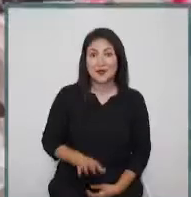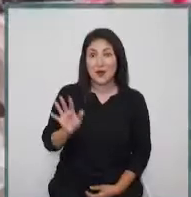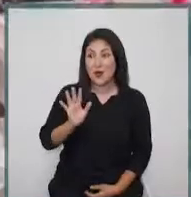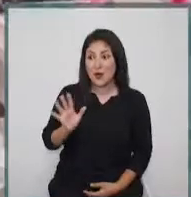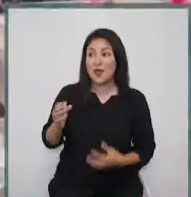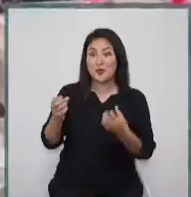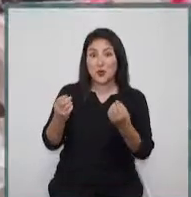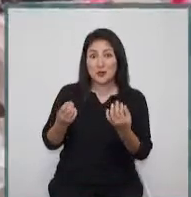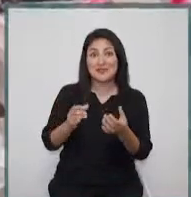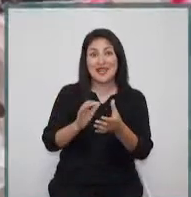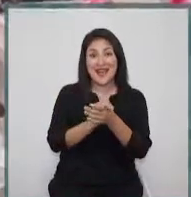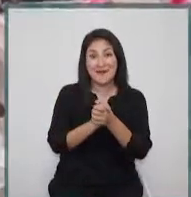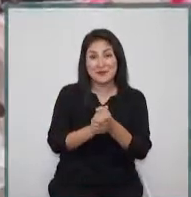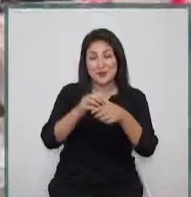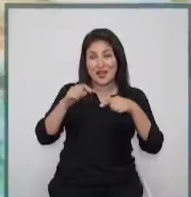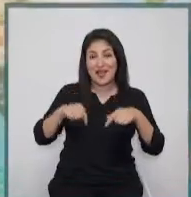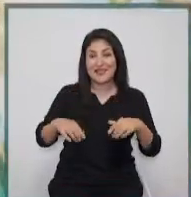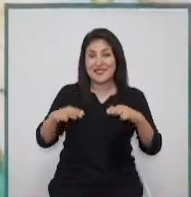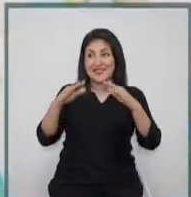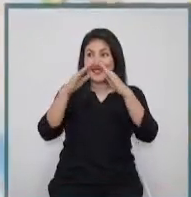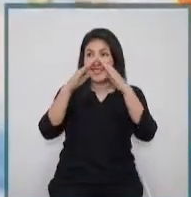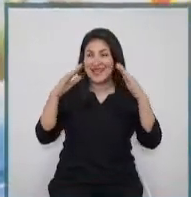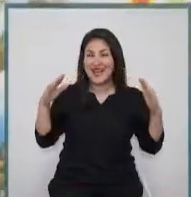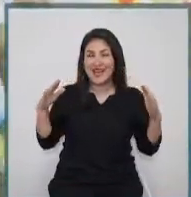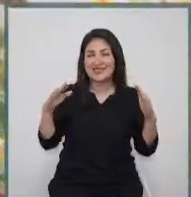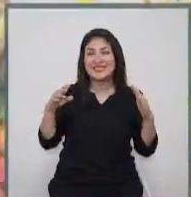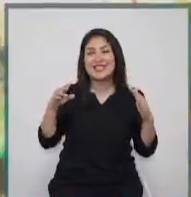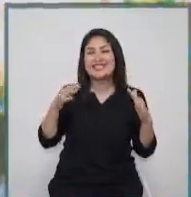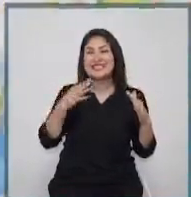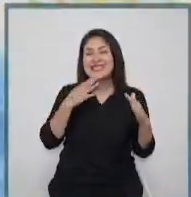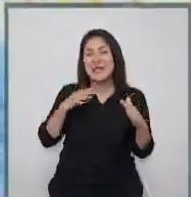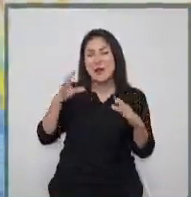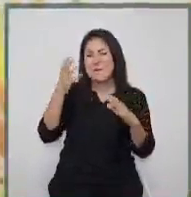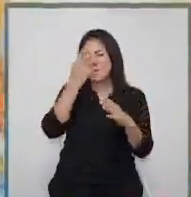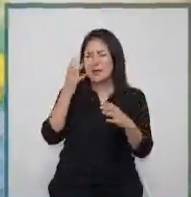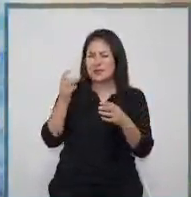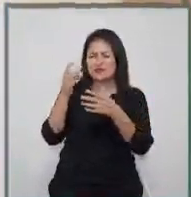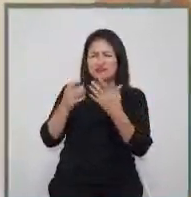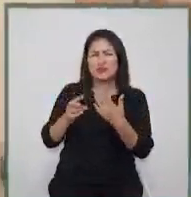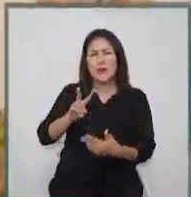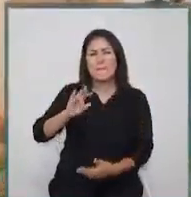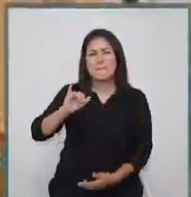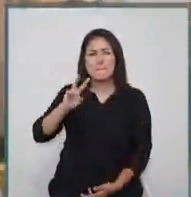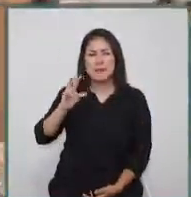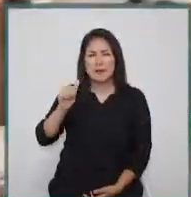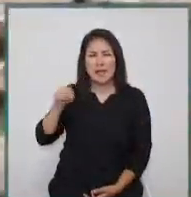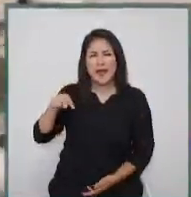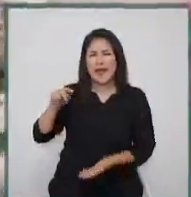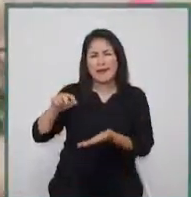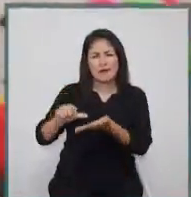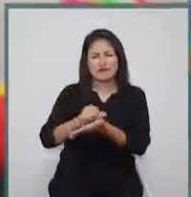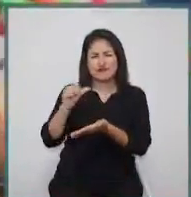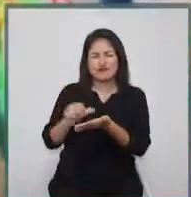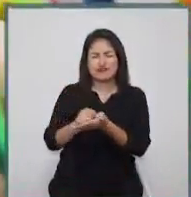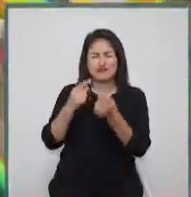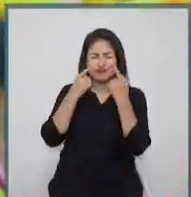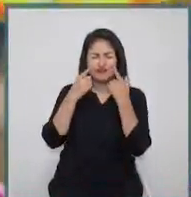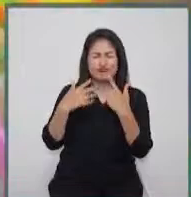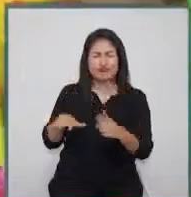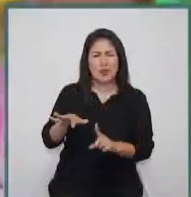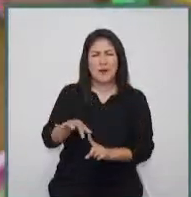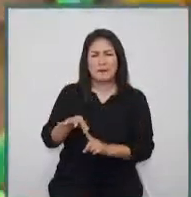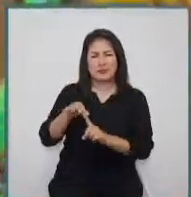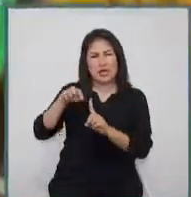Hola, ¿cómo están, amigos? Nos encontramos en el Palacio de las Máscaras con Viviana Herrada, artista muy importante,